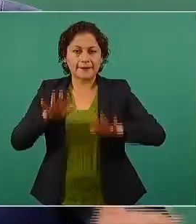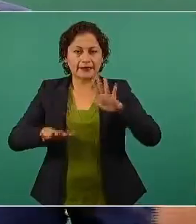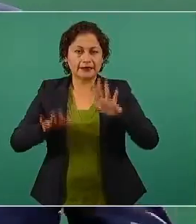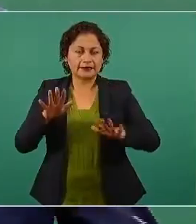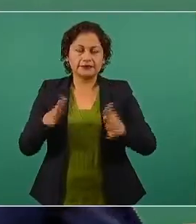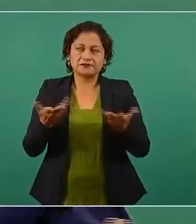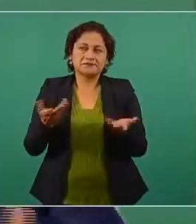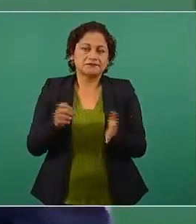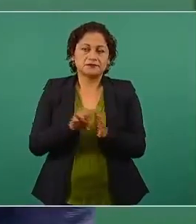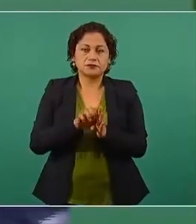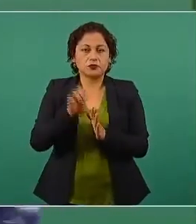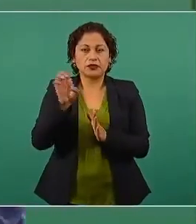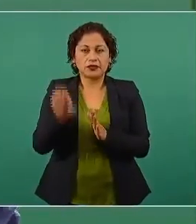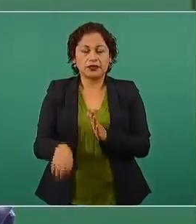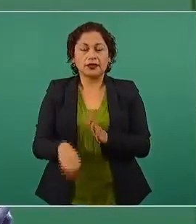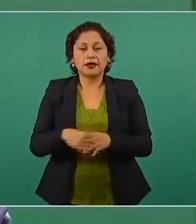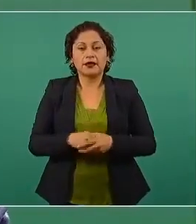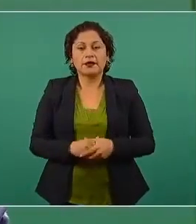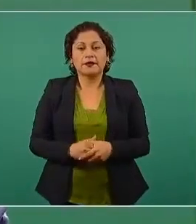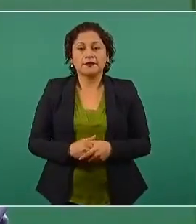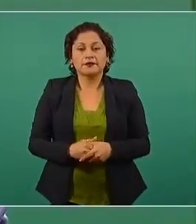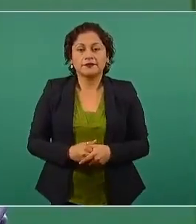cuando hay